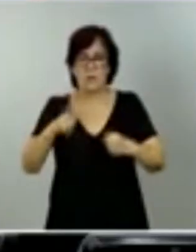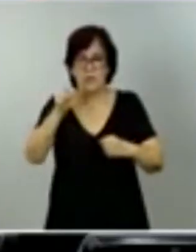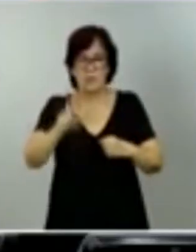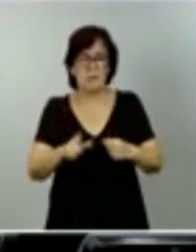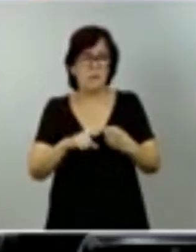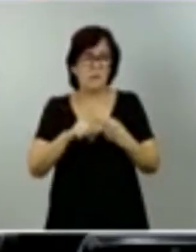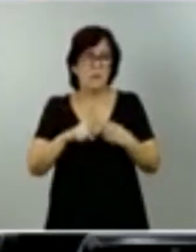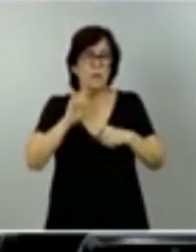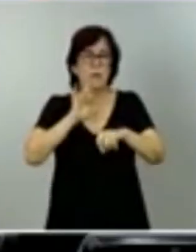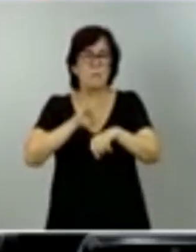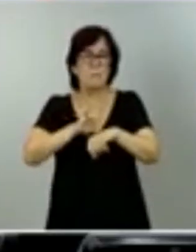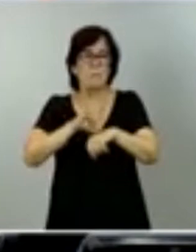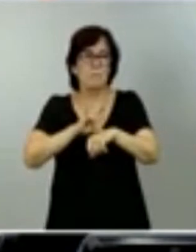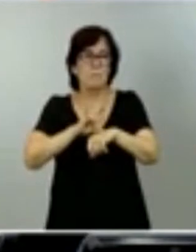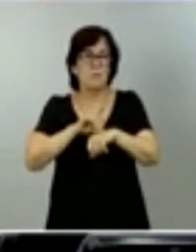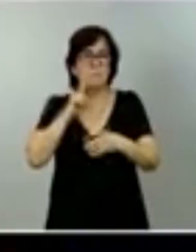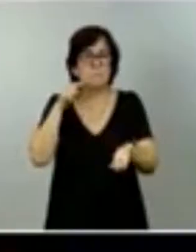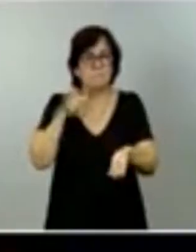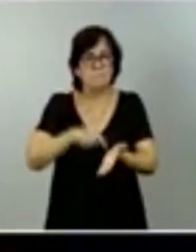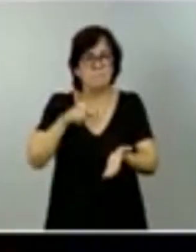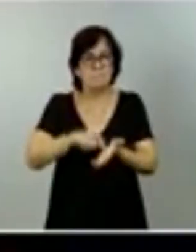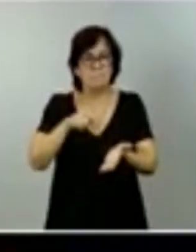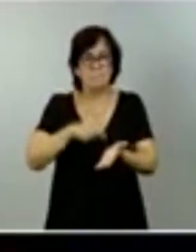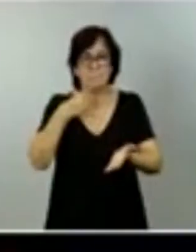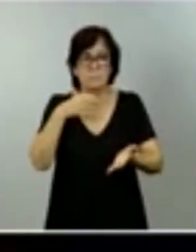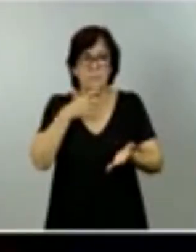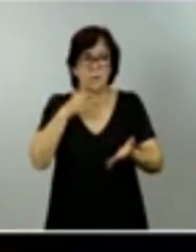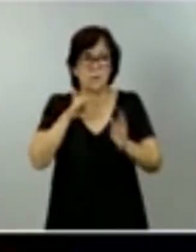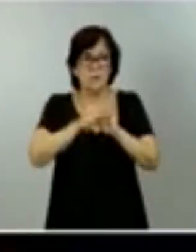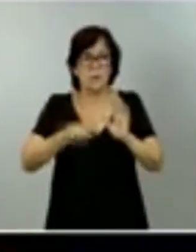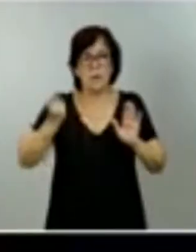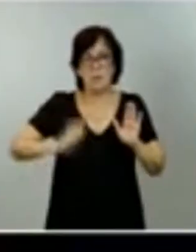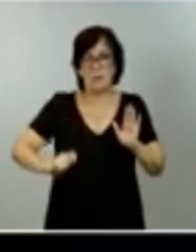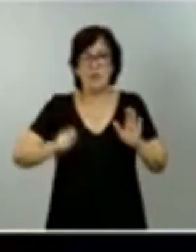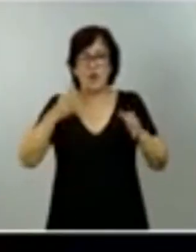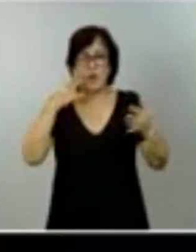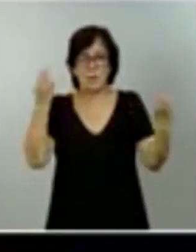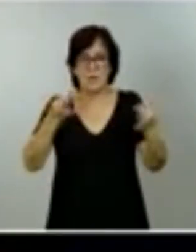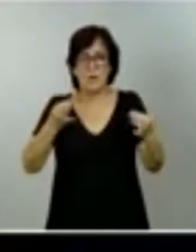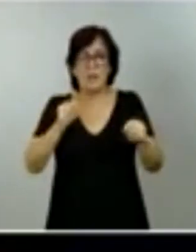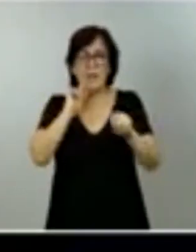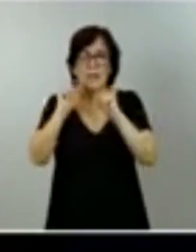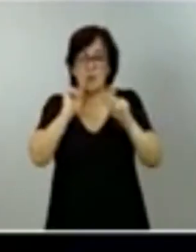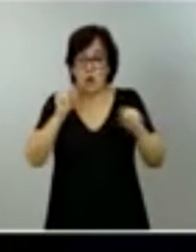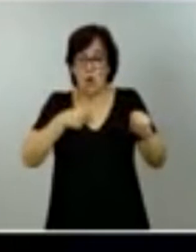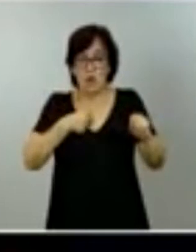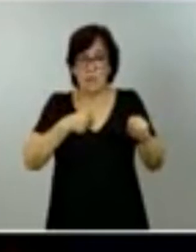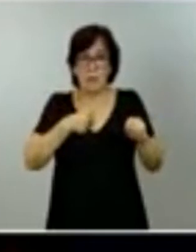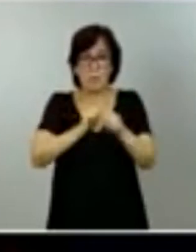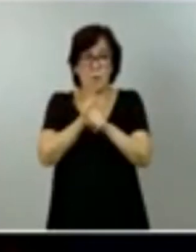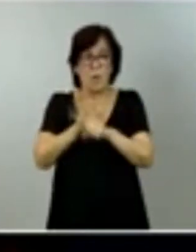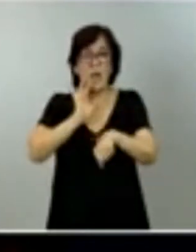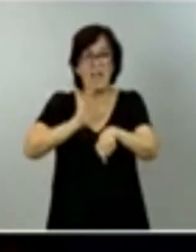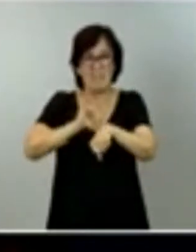los médicos han reivindicado que la profesión sea considerada como profesión de riesgo y que el contagio por COVID sea enfermedad